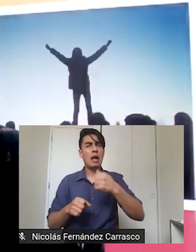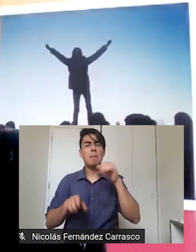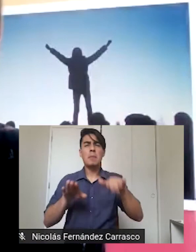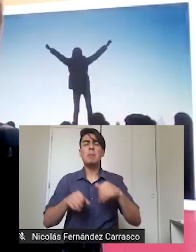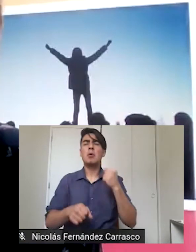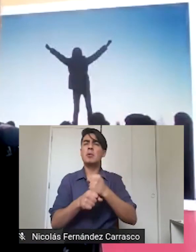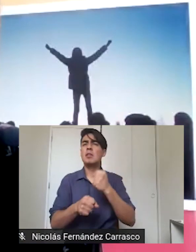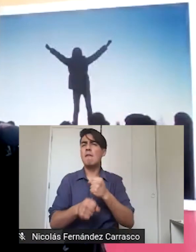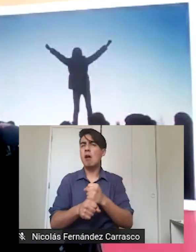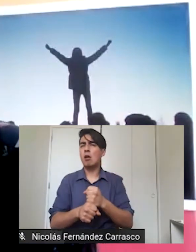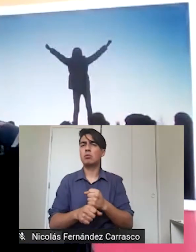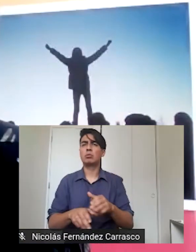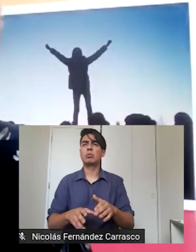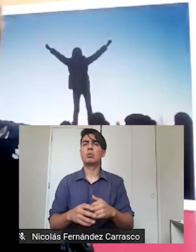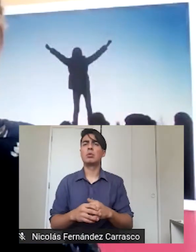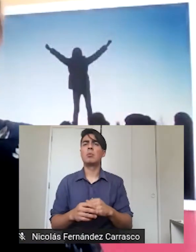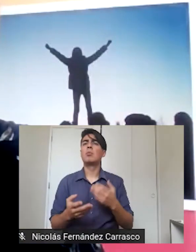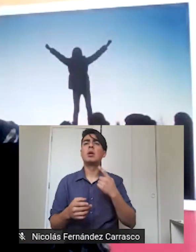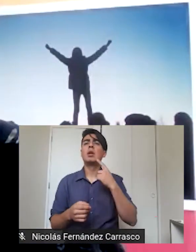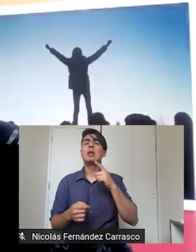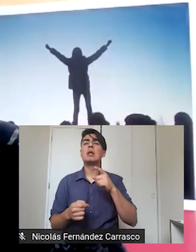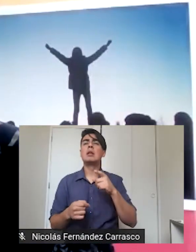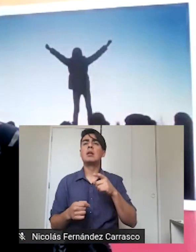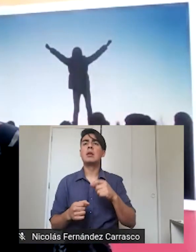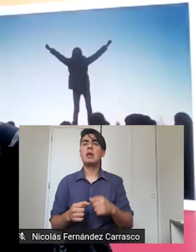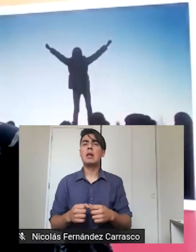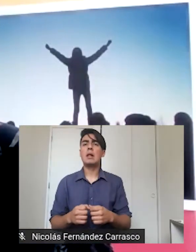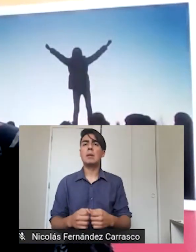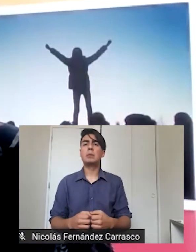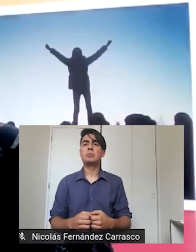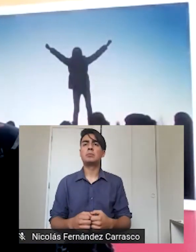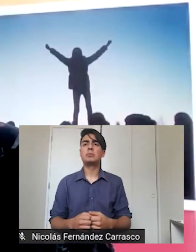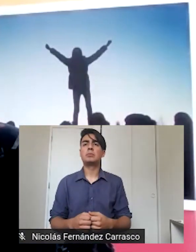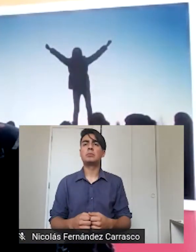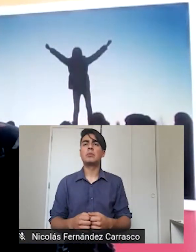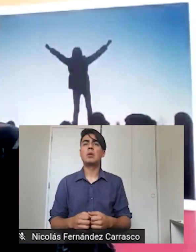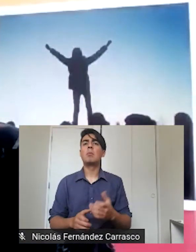se puede hacer en persona, entonces también es una manera en que funciona súper bien.